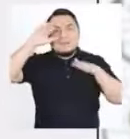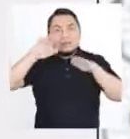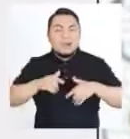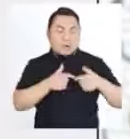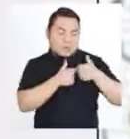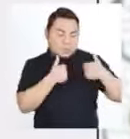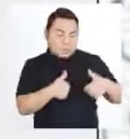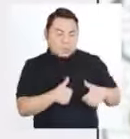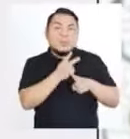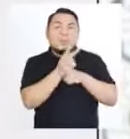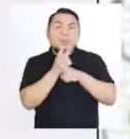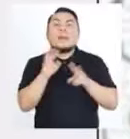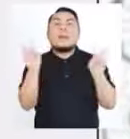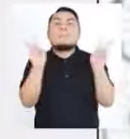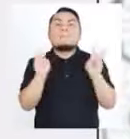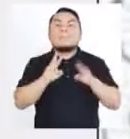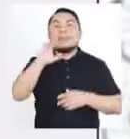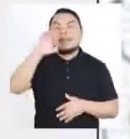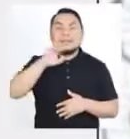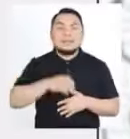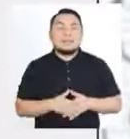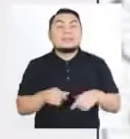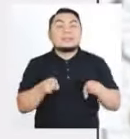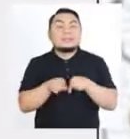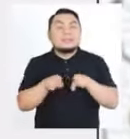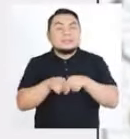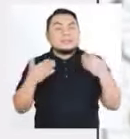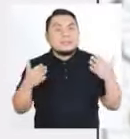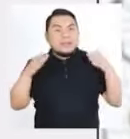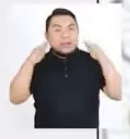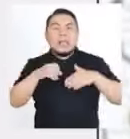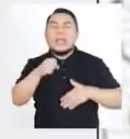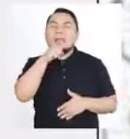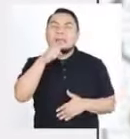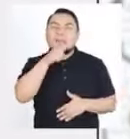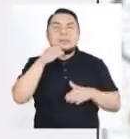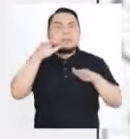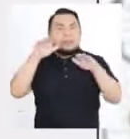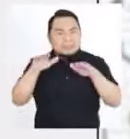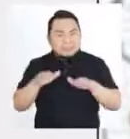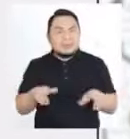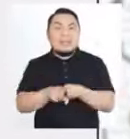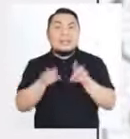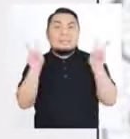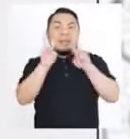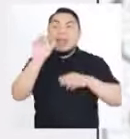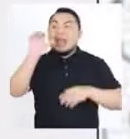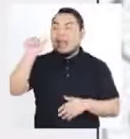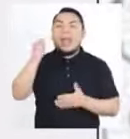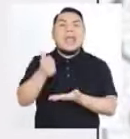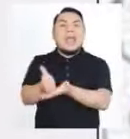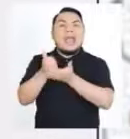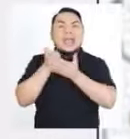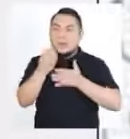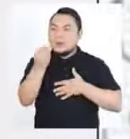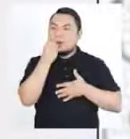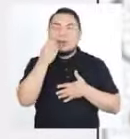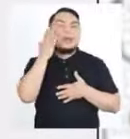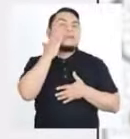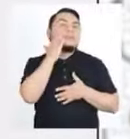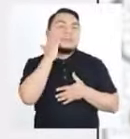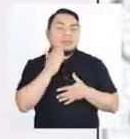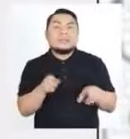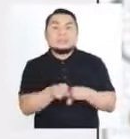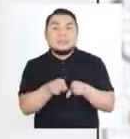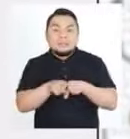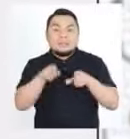de enfermedades del corazón por su vitamina E. Reduce el envejecimiento y su vitamina A ayuda a nutrir